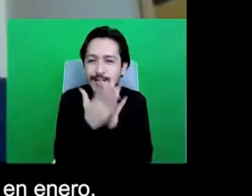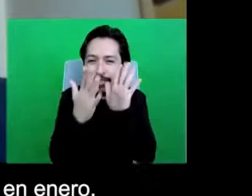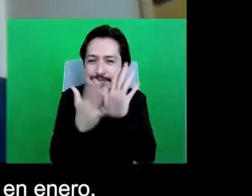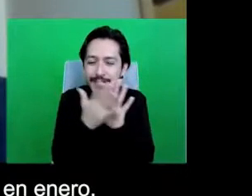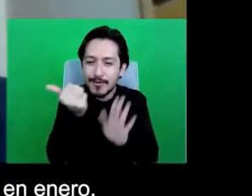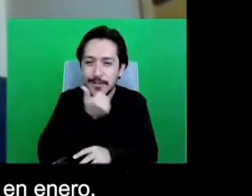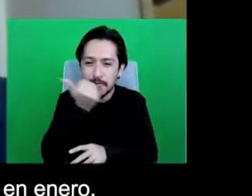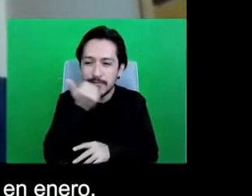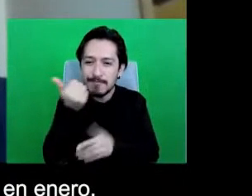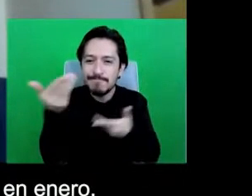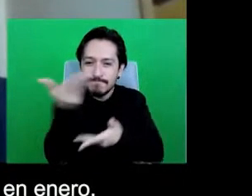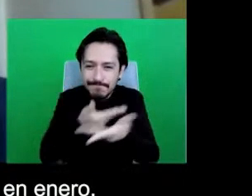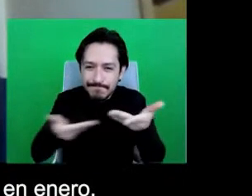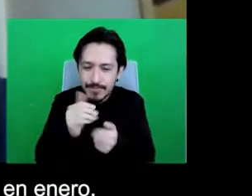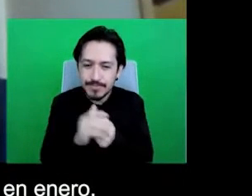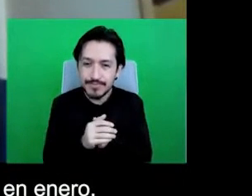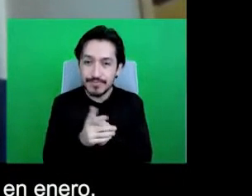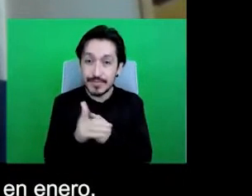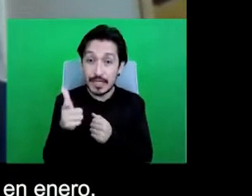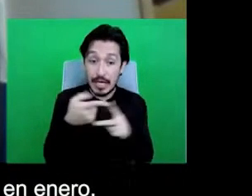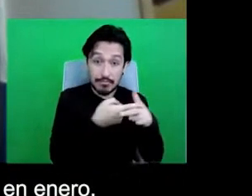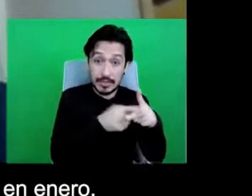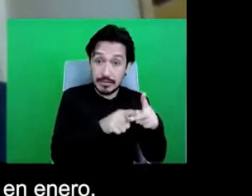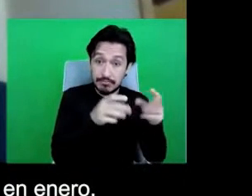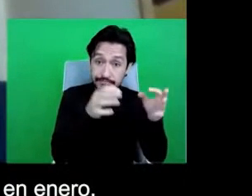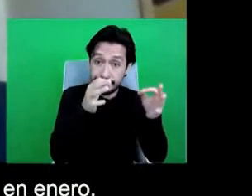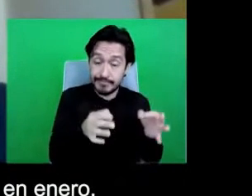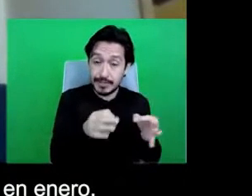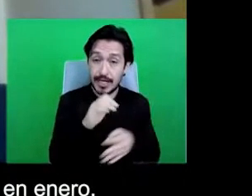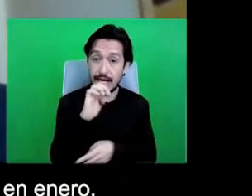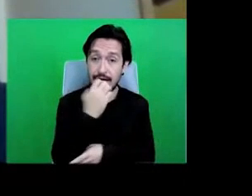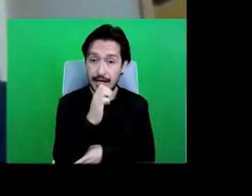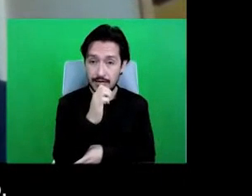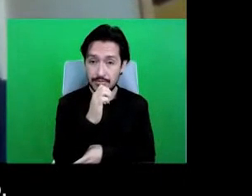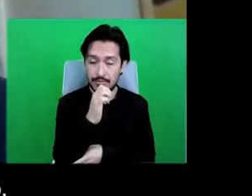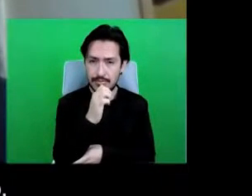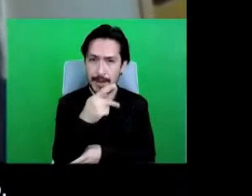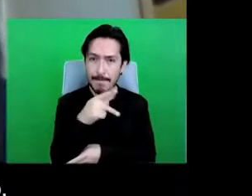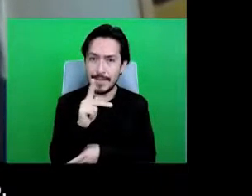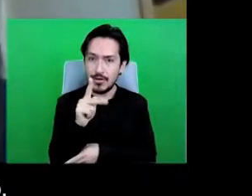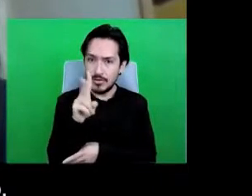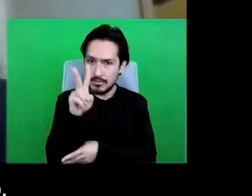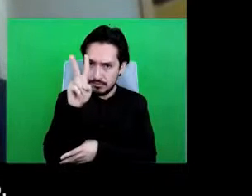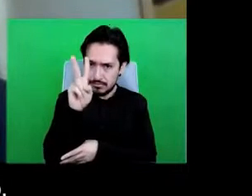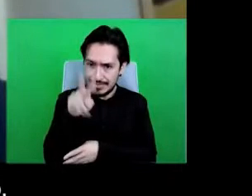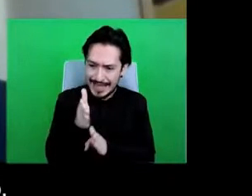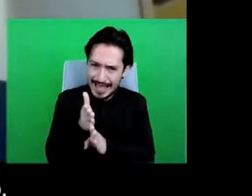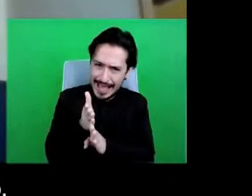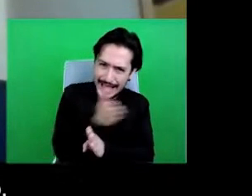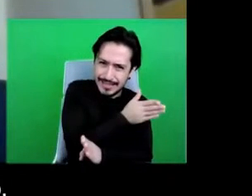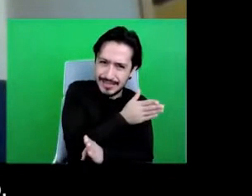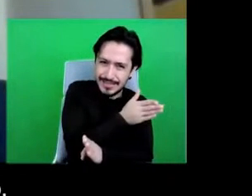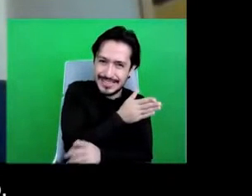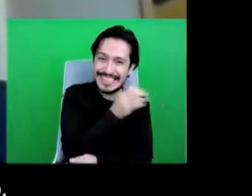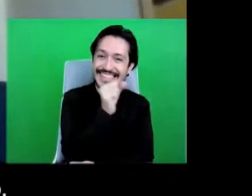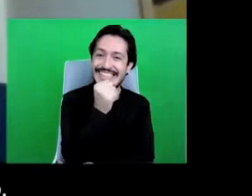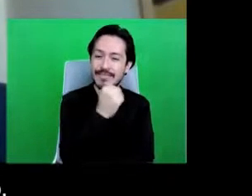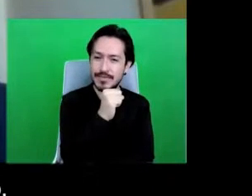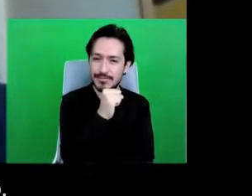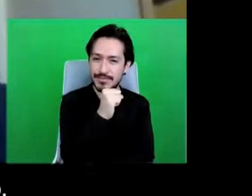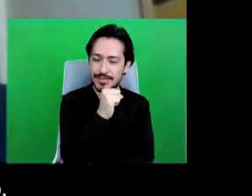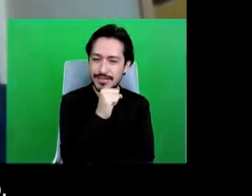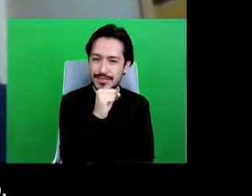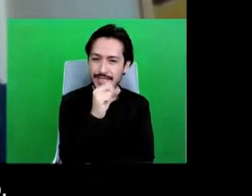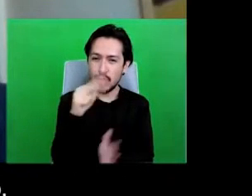sesiones de innovación para la cultura iniciaron en enero, las sesiones con los participantes. Pero fue desde septiembre del año pasado, septiembre del